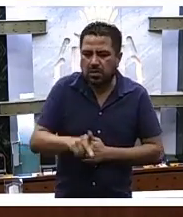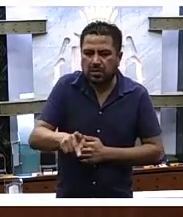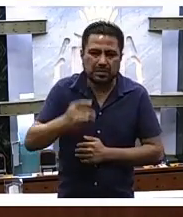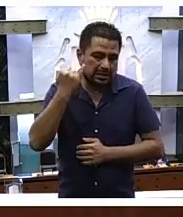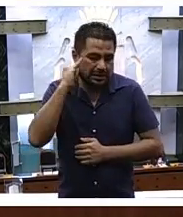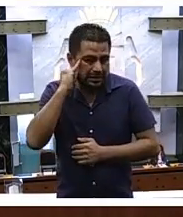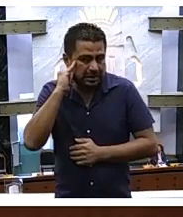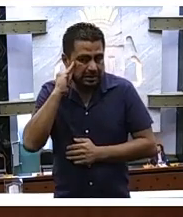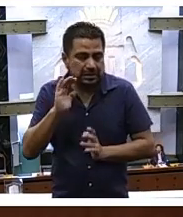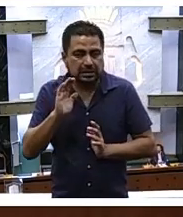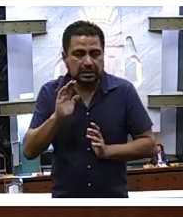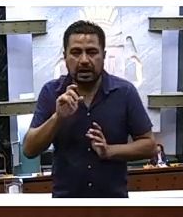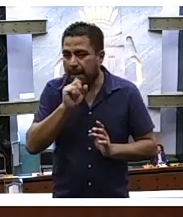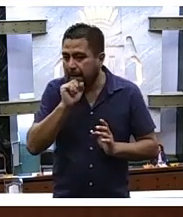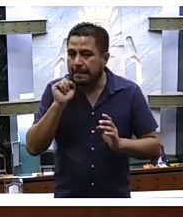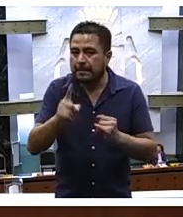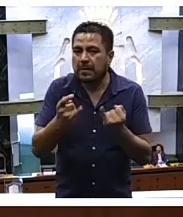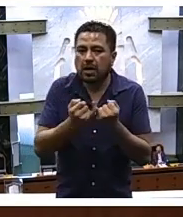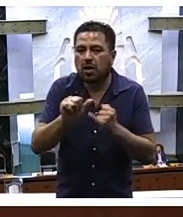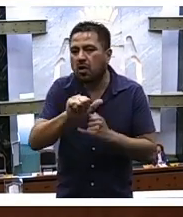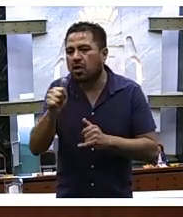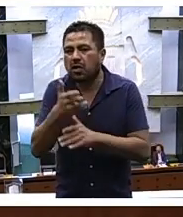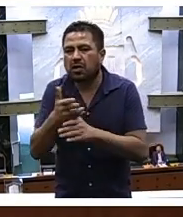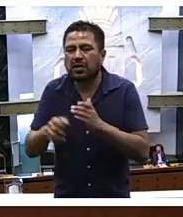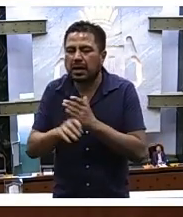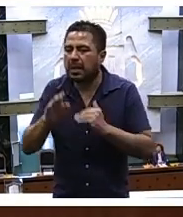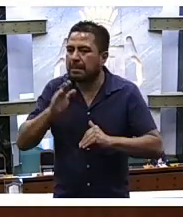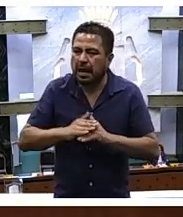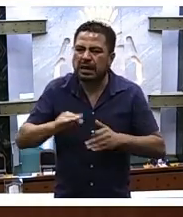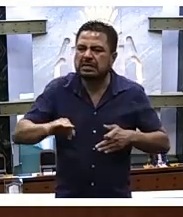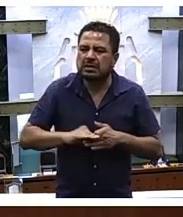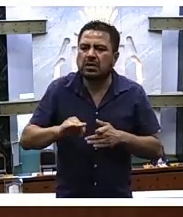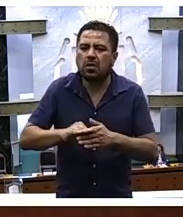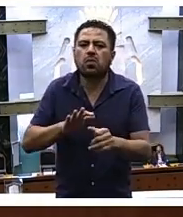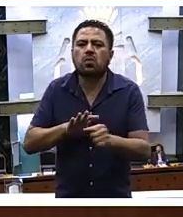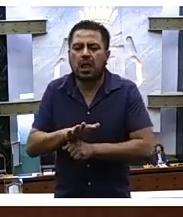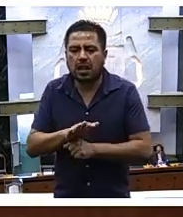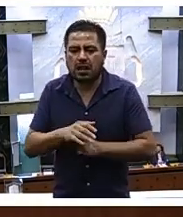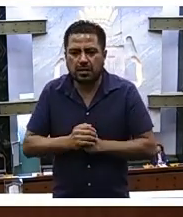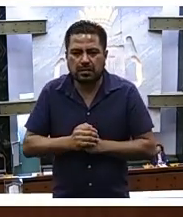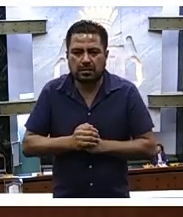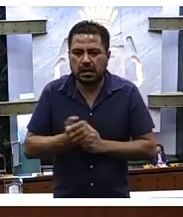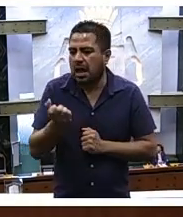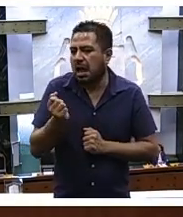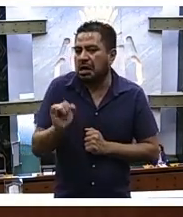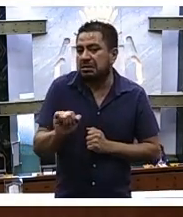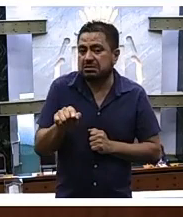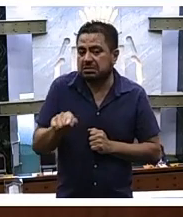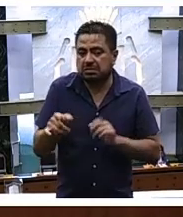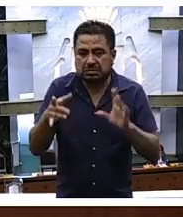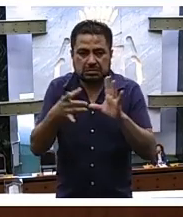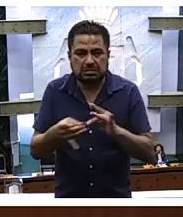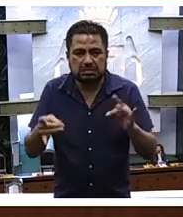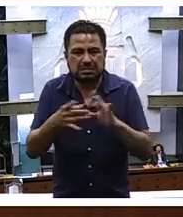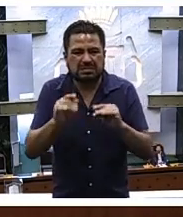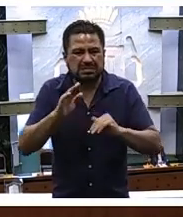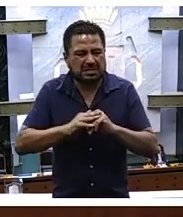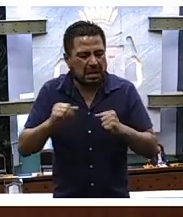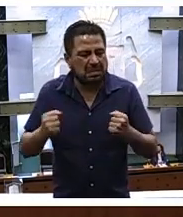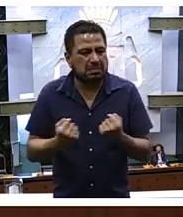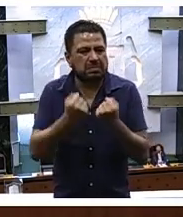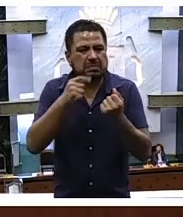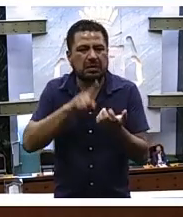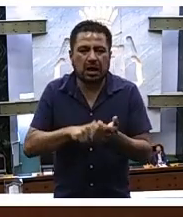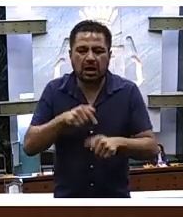indígenas, siendo entre otras las más recurrentes las siguientes. En tal virtud cabe hacer un frontal extrañamiento, dado